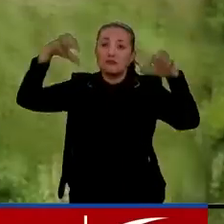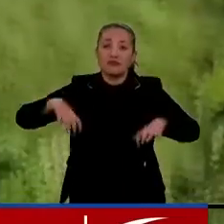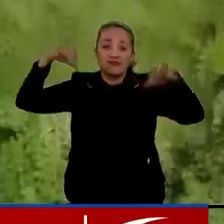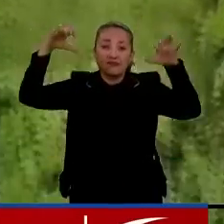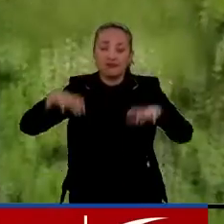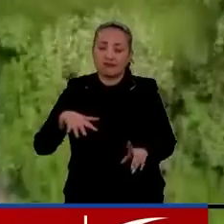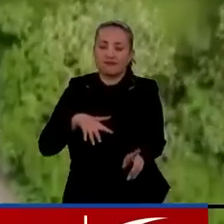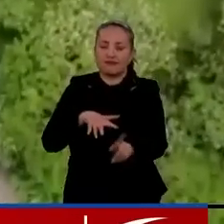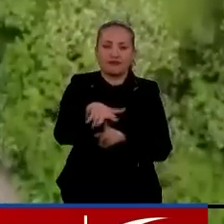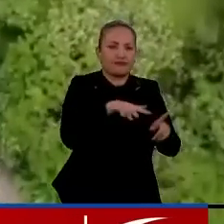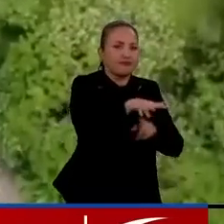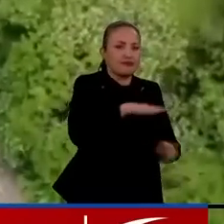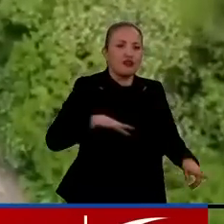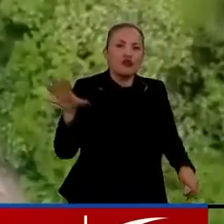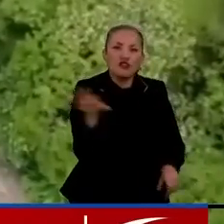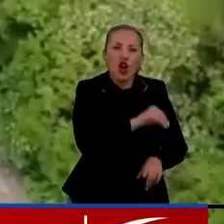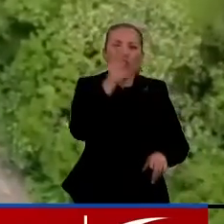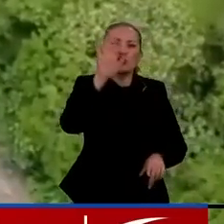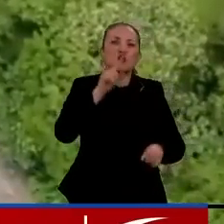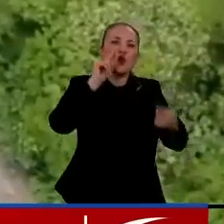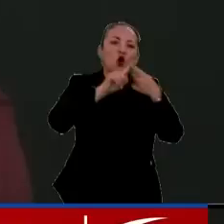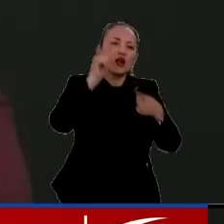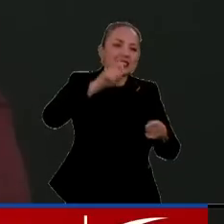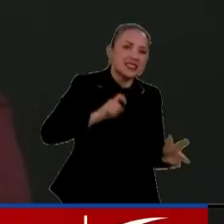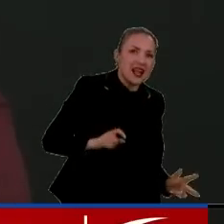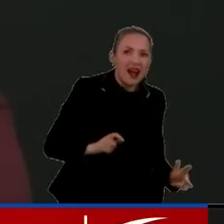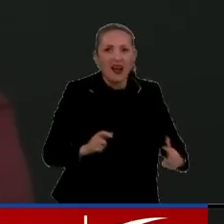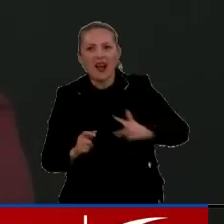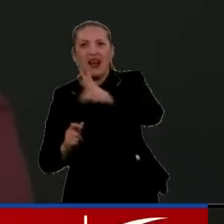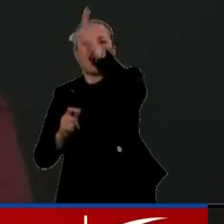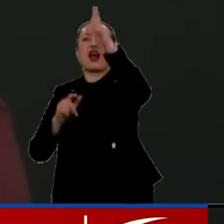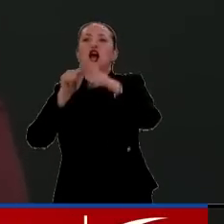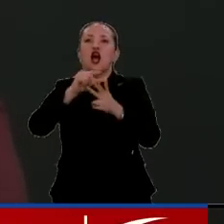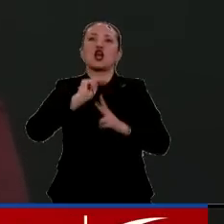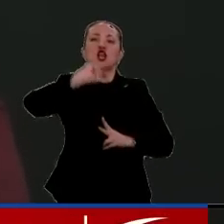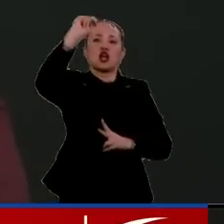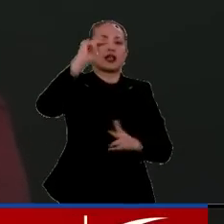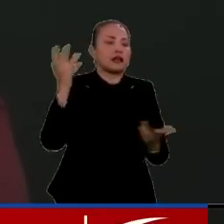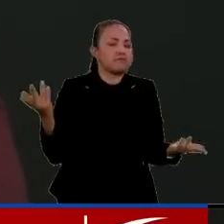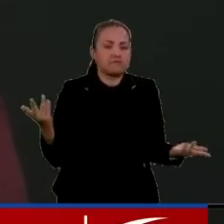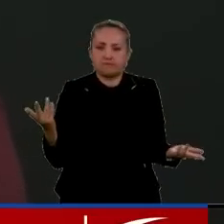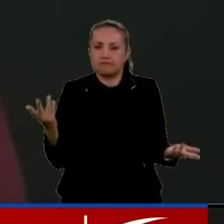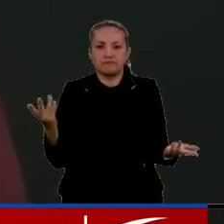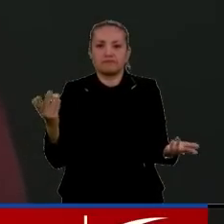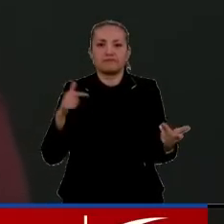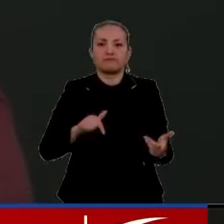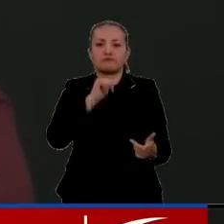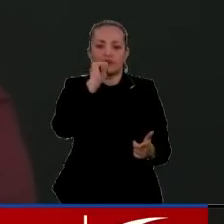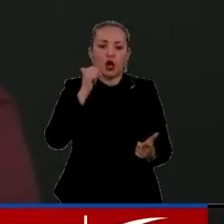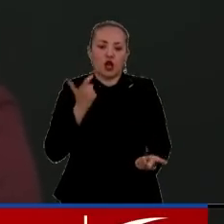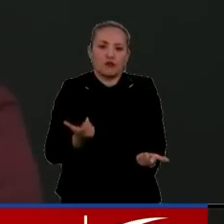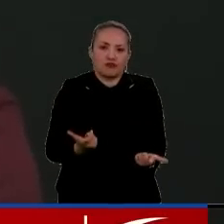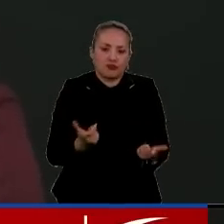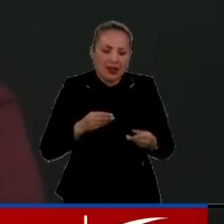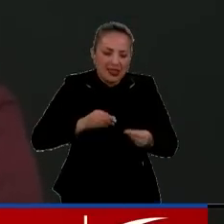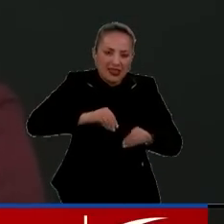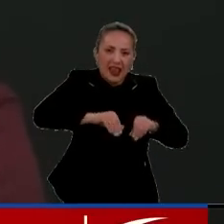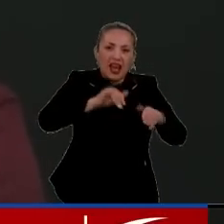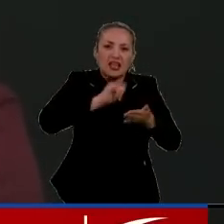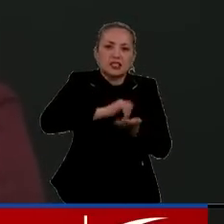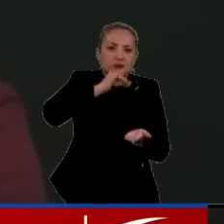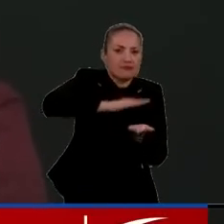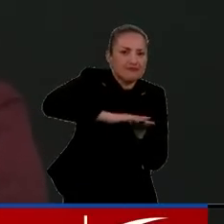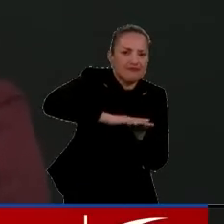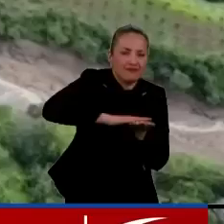las vías que se están utilizando hacia el norte. Estas vías están prácticamente en tierra, no están pavimentadas y obviamente